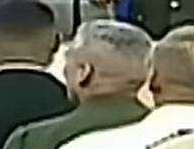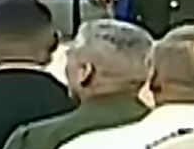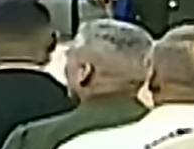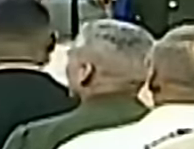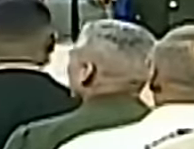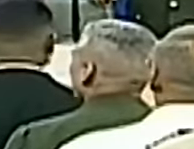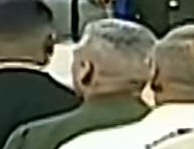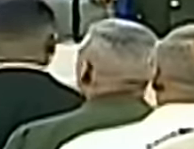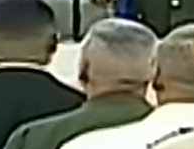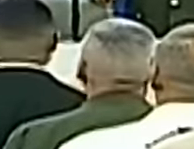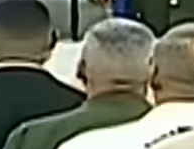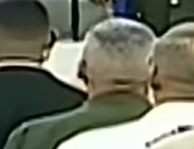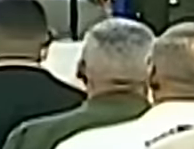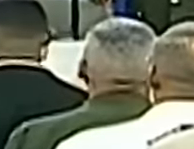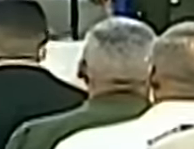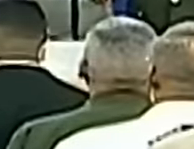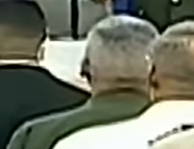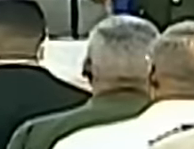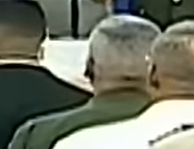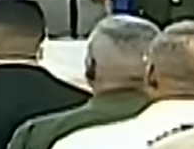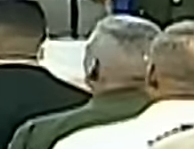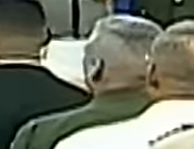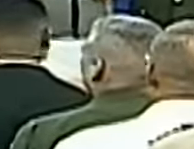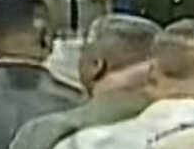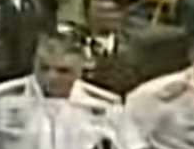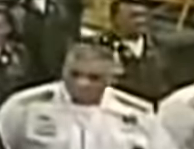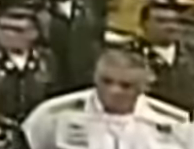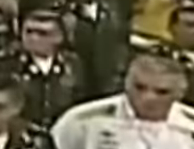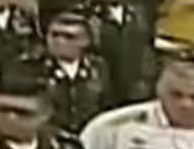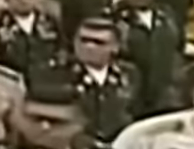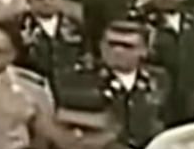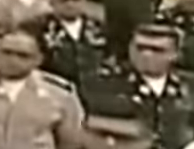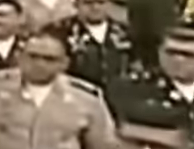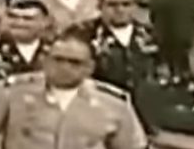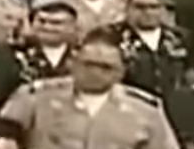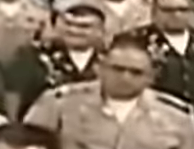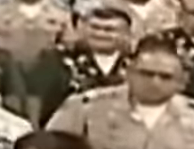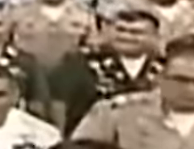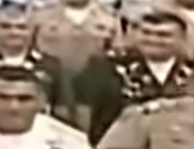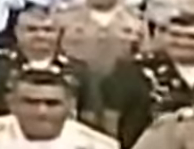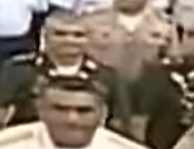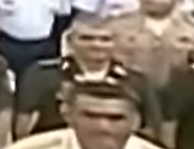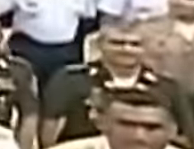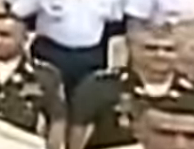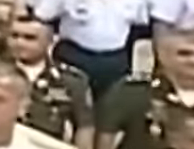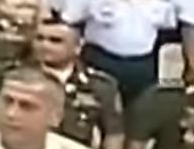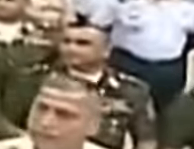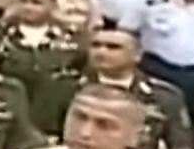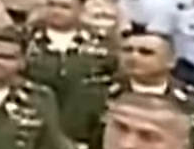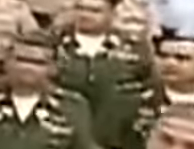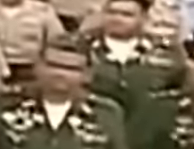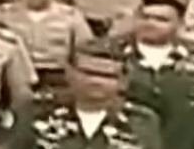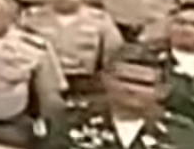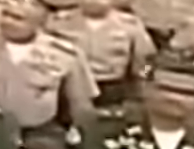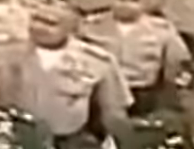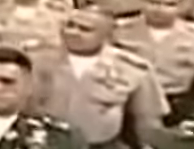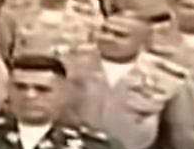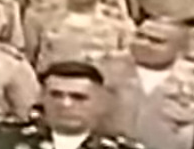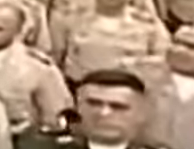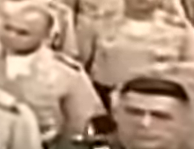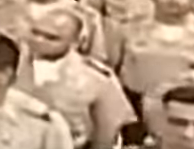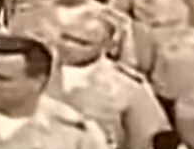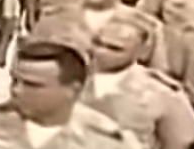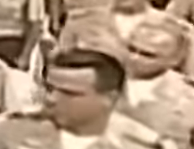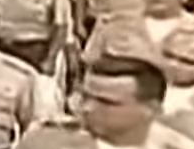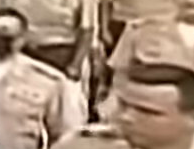honor. Vengo siguiendo los pasos de nuestro libertador, como fue Simón Bolívar,